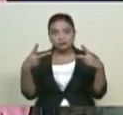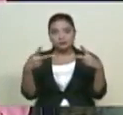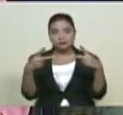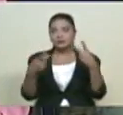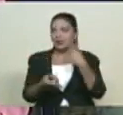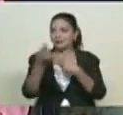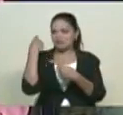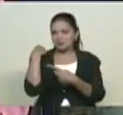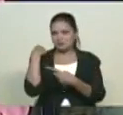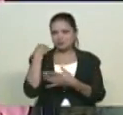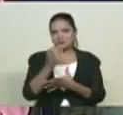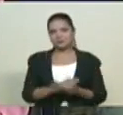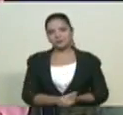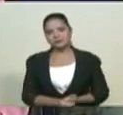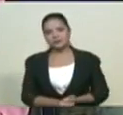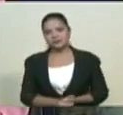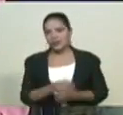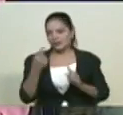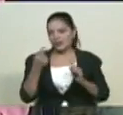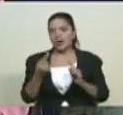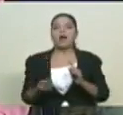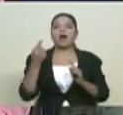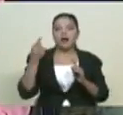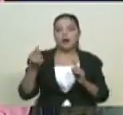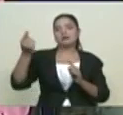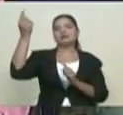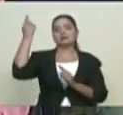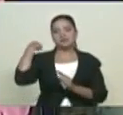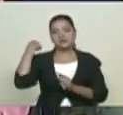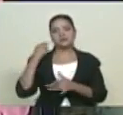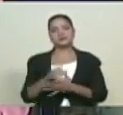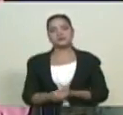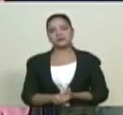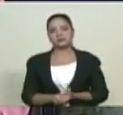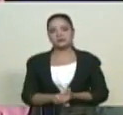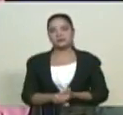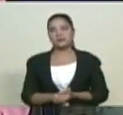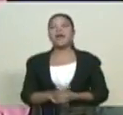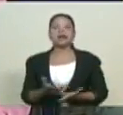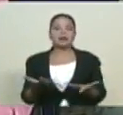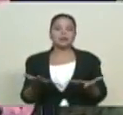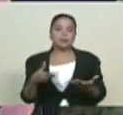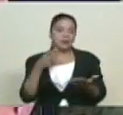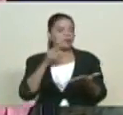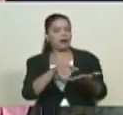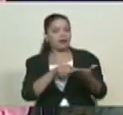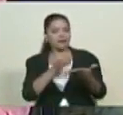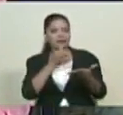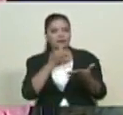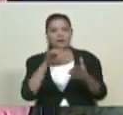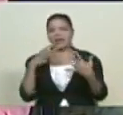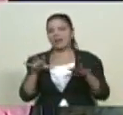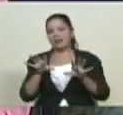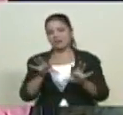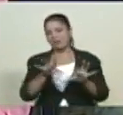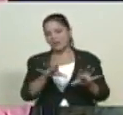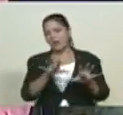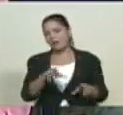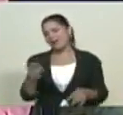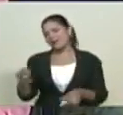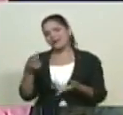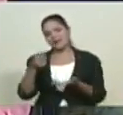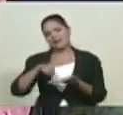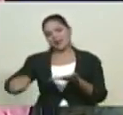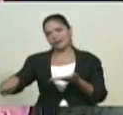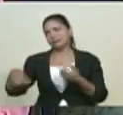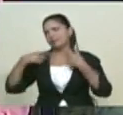día de antes de ayer. Más allá de la broma que se puede hacer al respecto, que esos reales se perdieron, por cierto, más